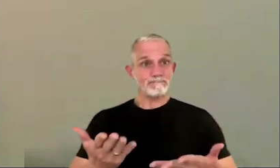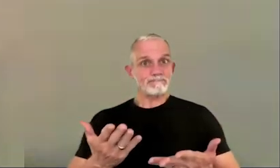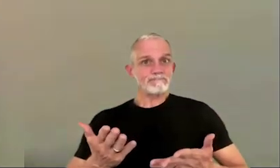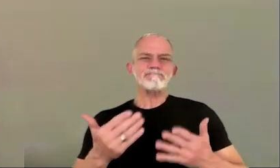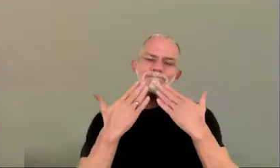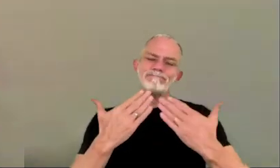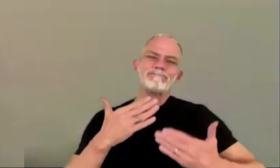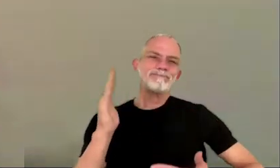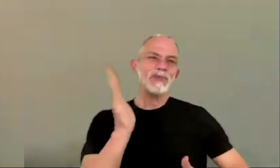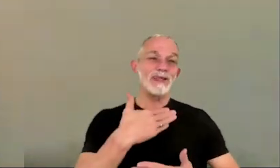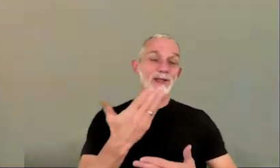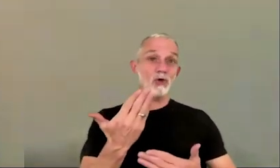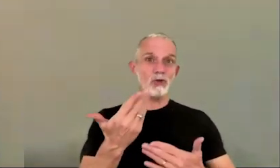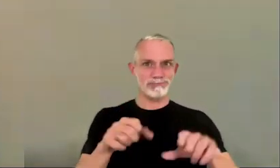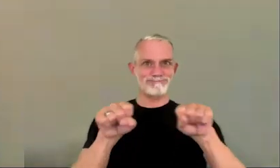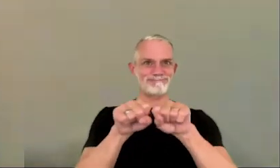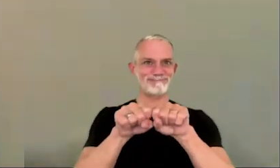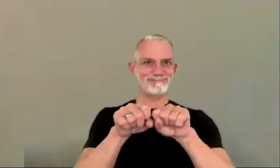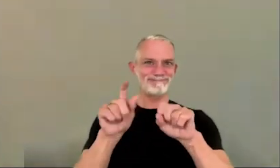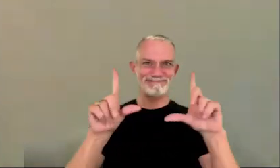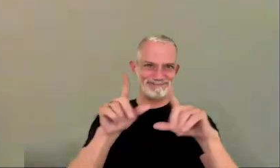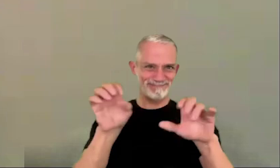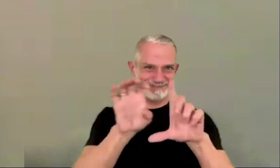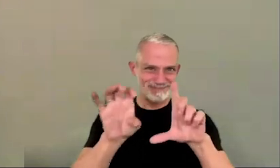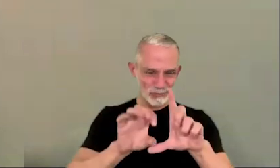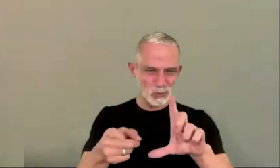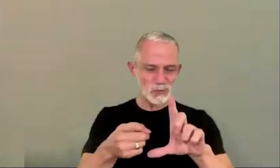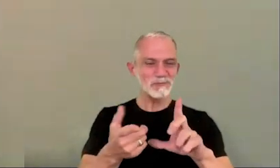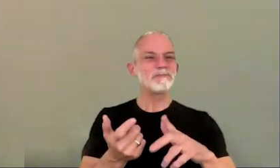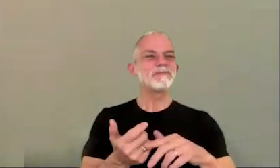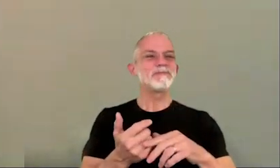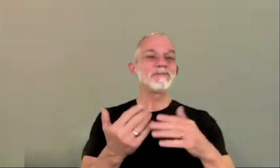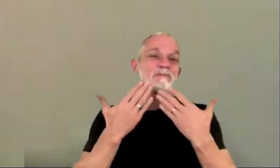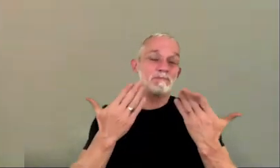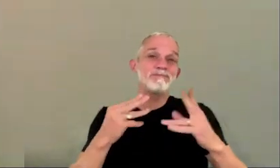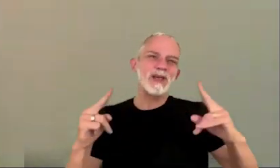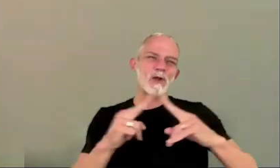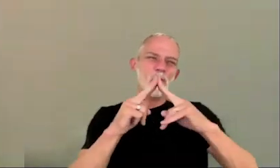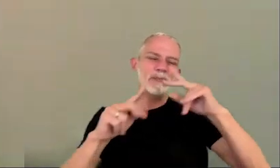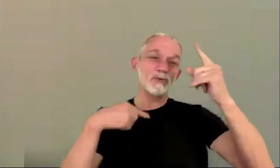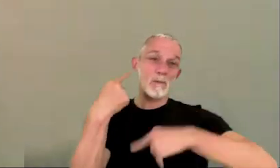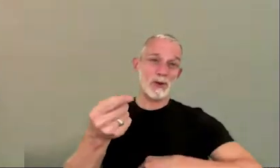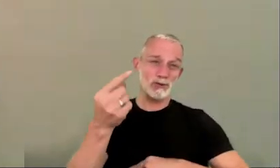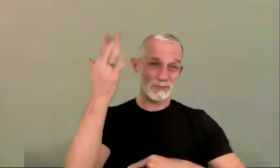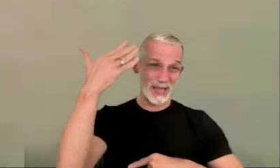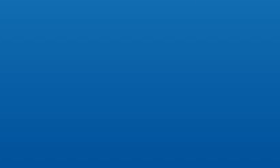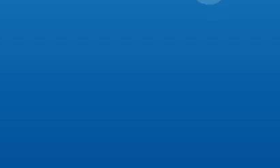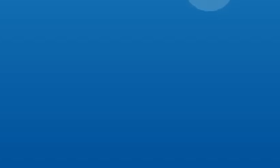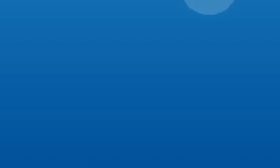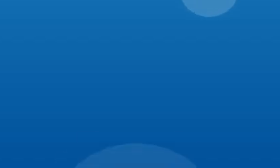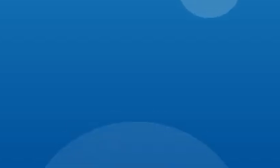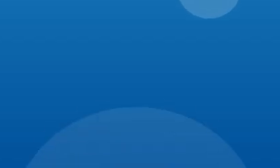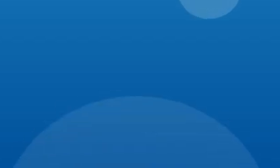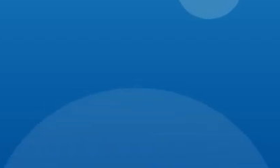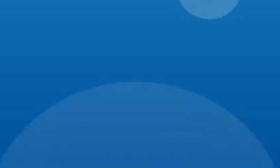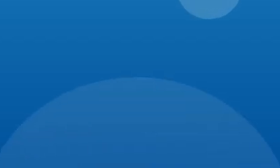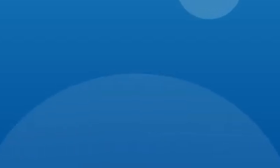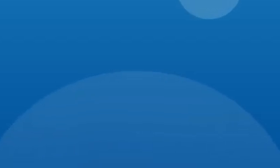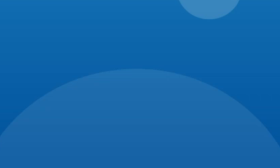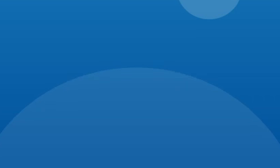agradecerles a todos por haber participado, y bueno, nos vemos en la próxima jornada entonces de diálogos tributarios.